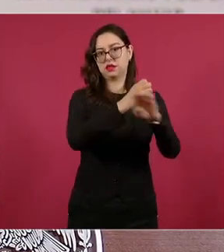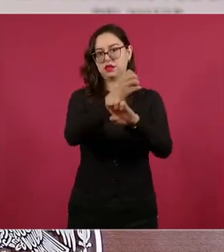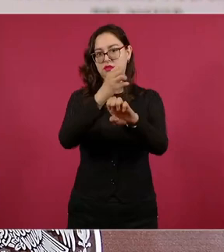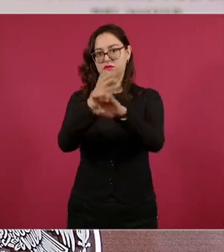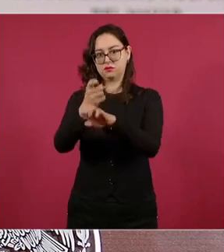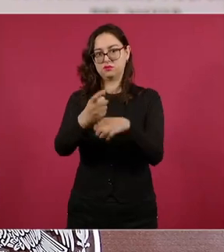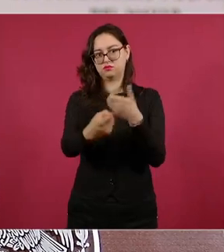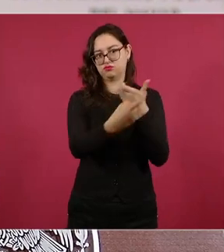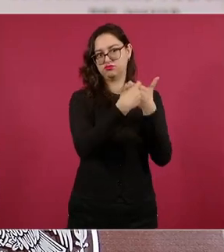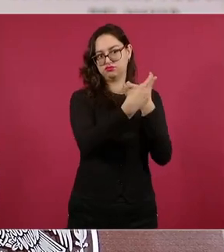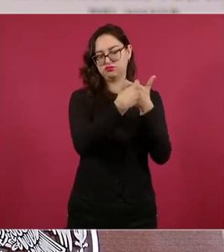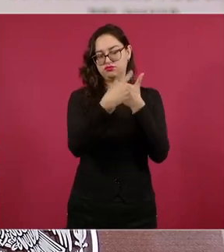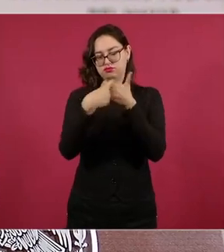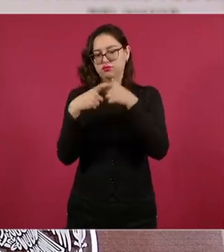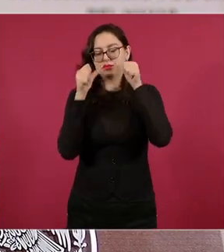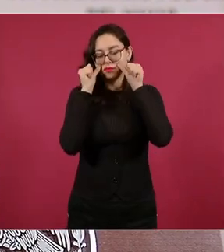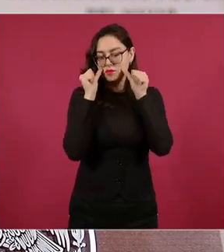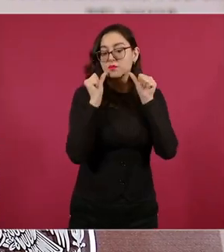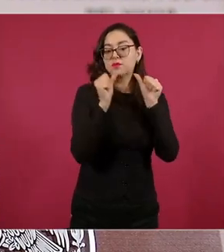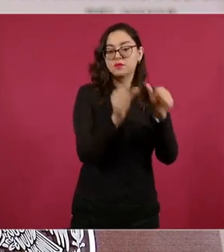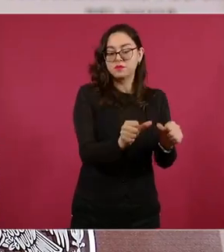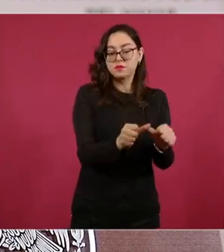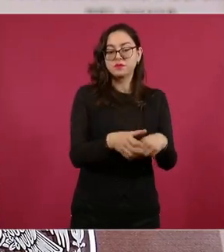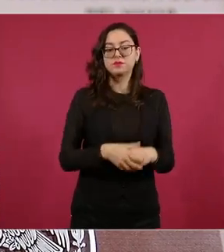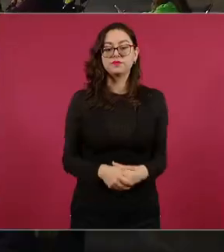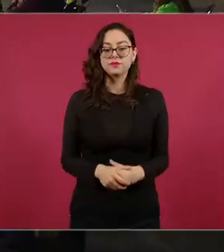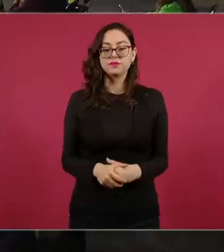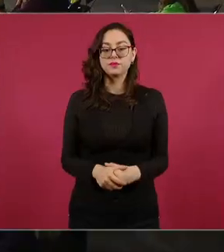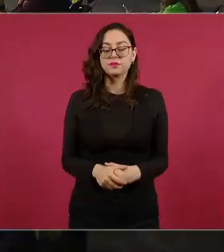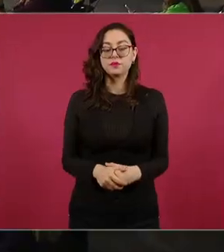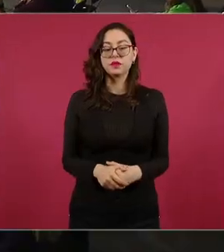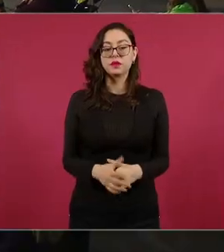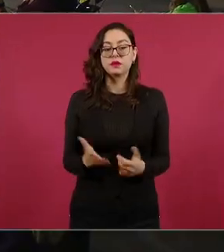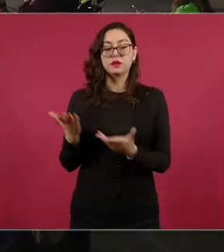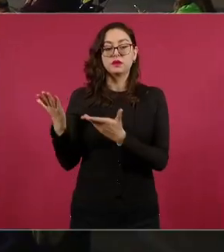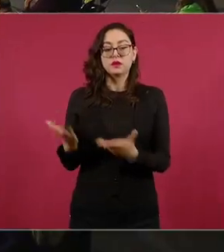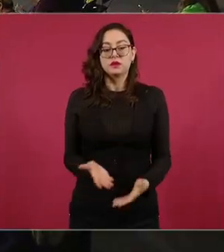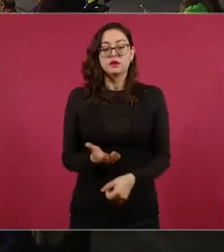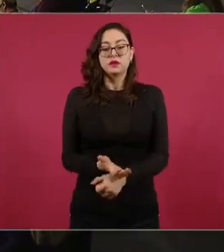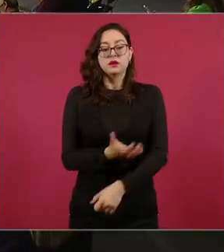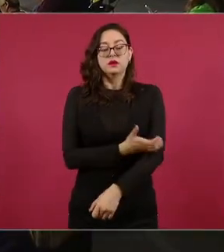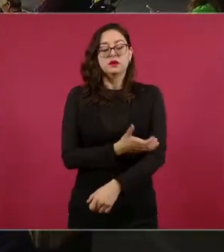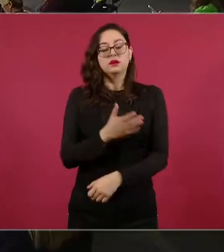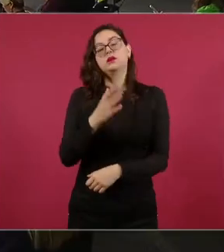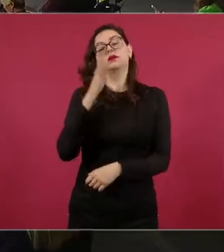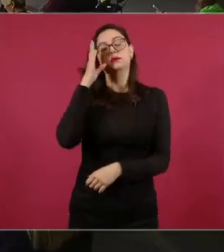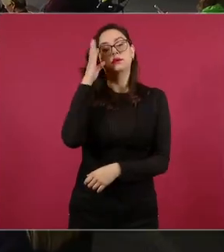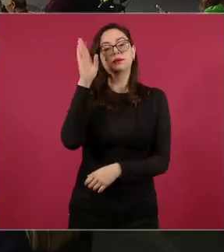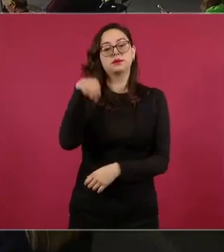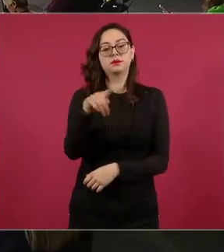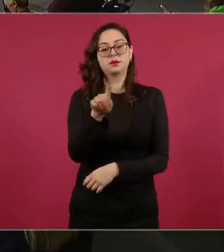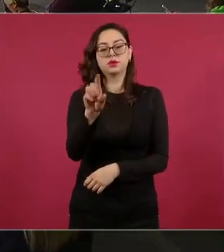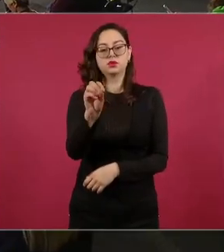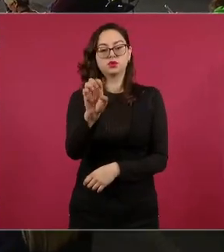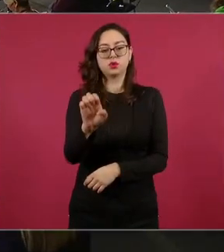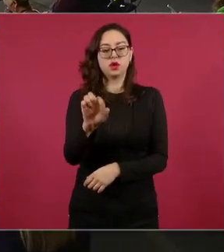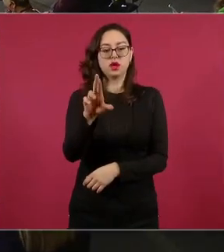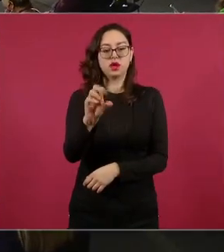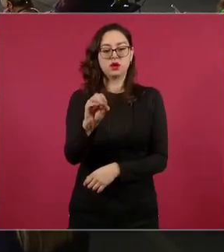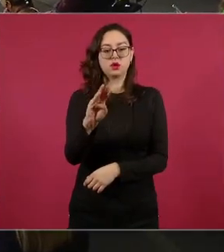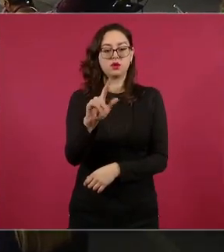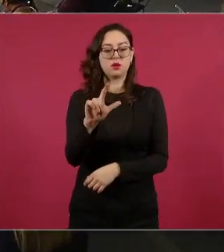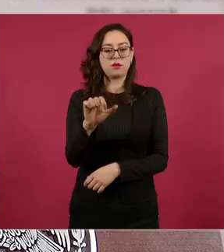como ha señalado el presidente. El maestro Zoe Robledo nos informará de dos temas